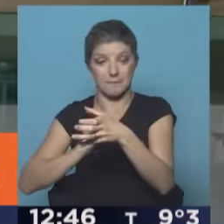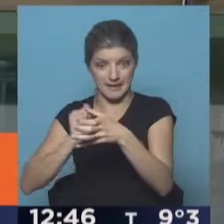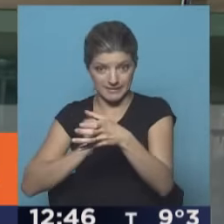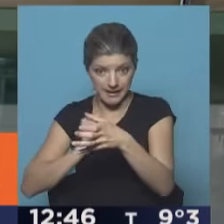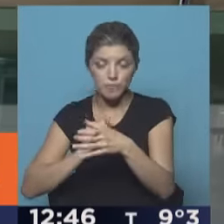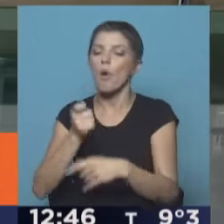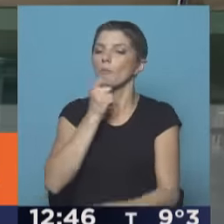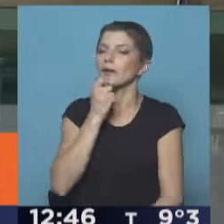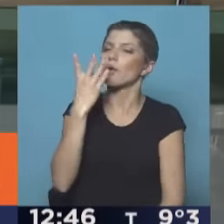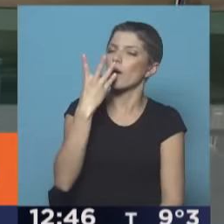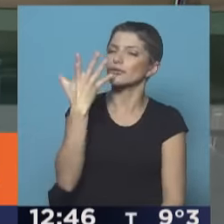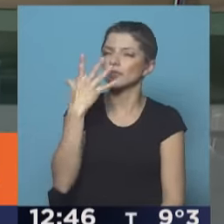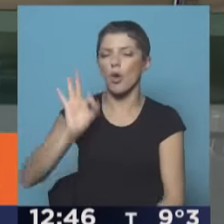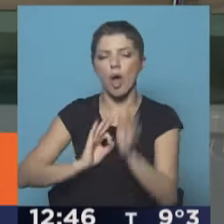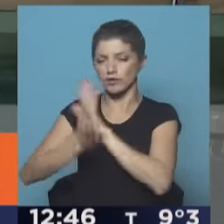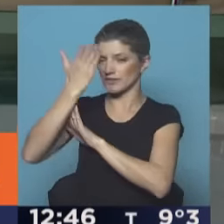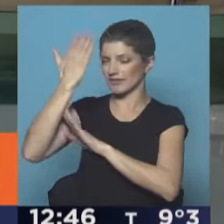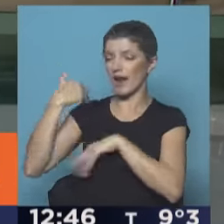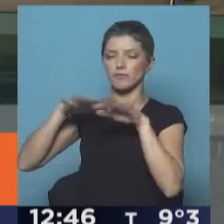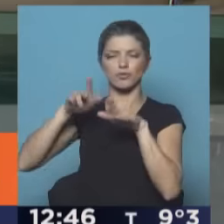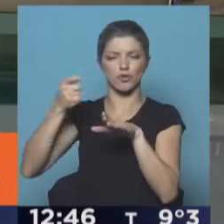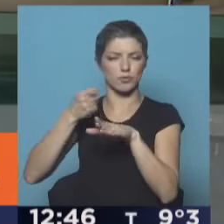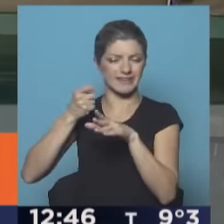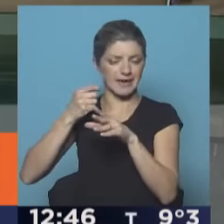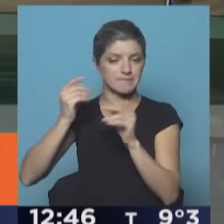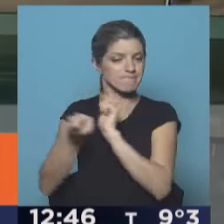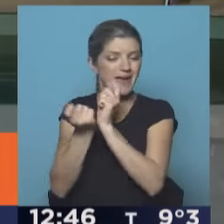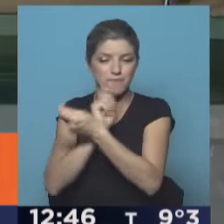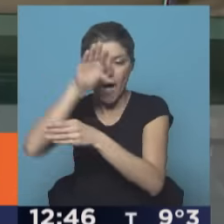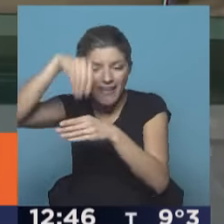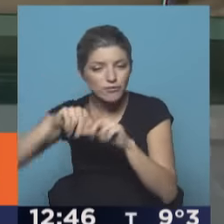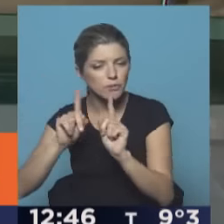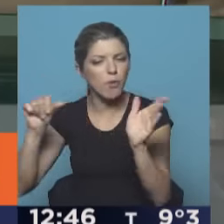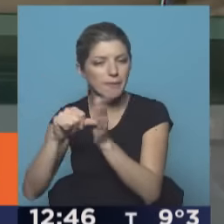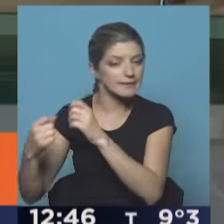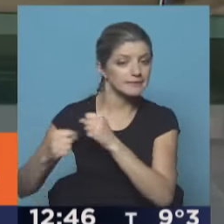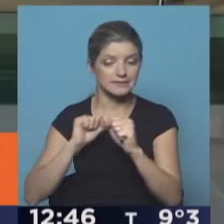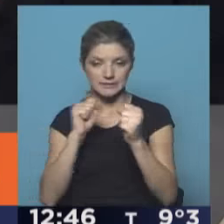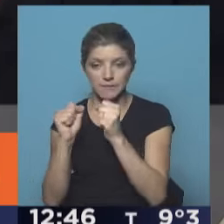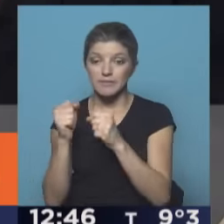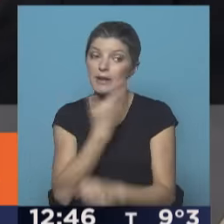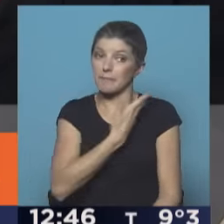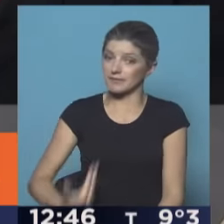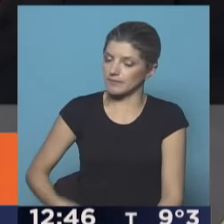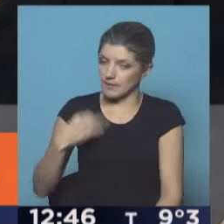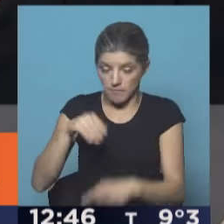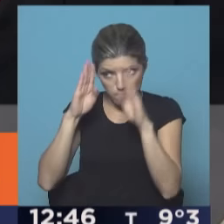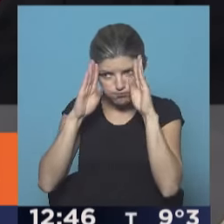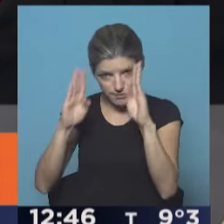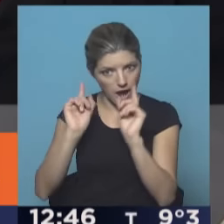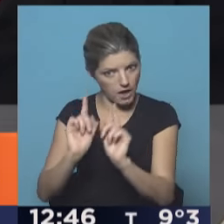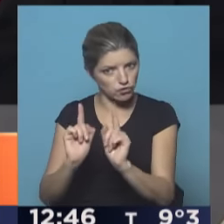cu o 5 años atrás hay una inestabilidad interna que erdogan no puede no tomar en cuenta y Esto va a